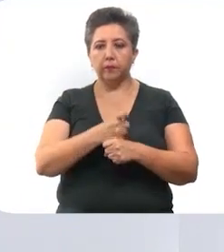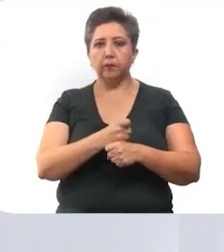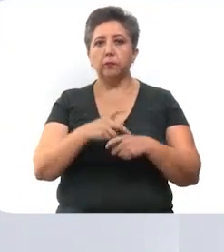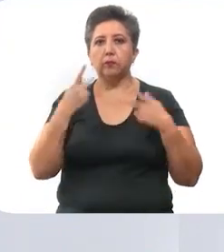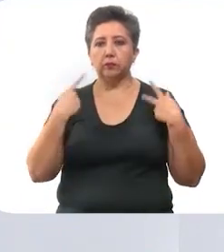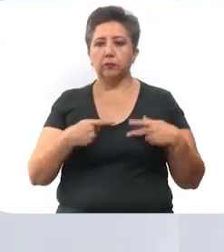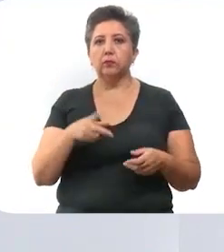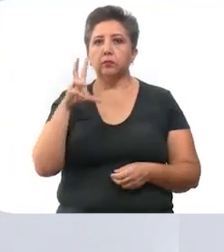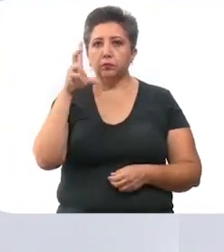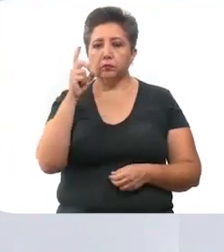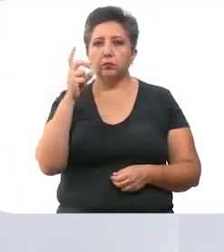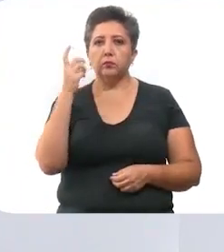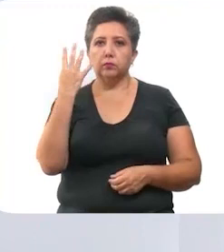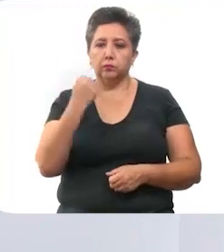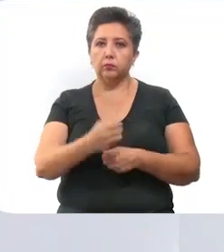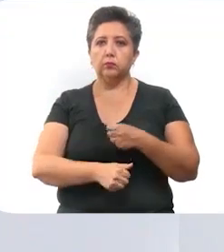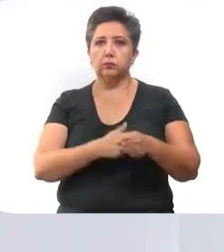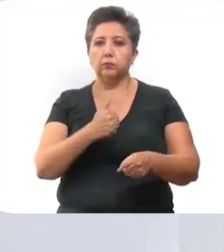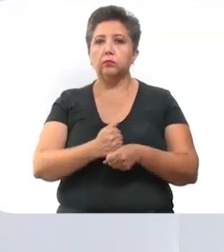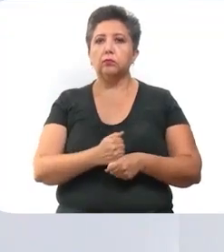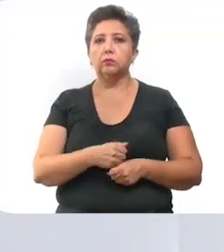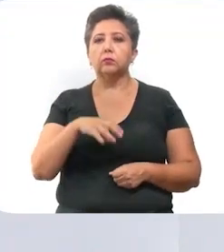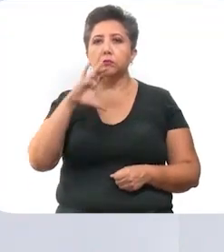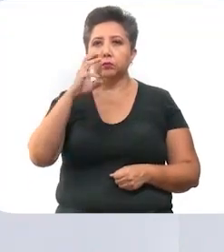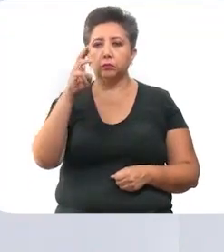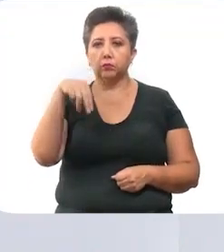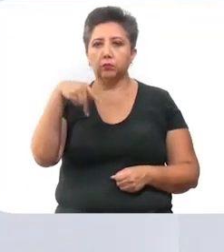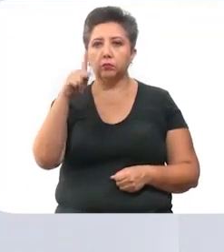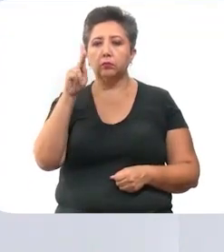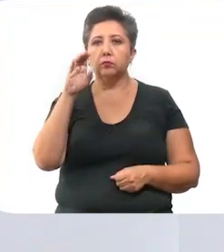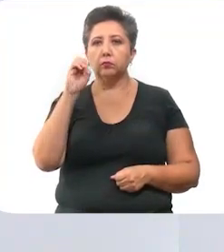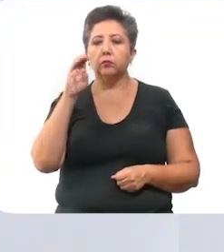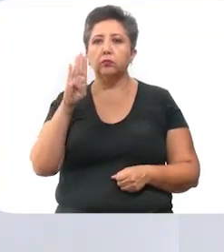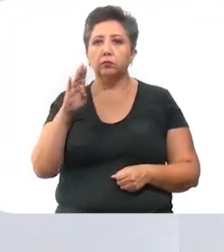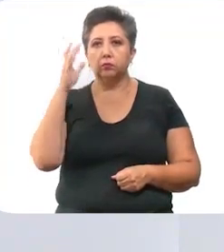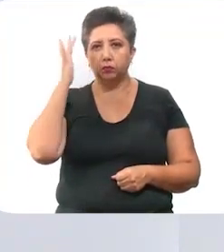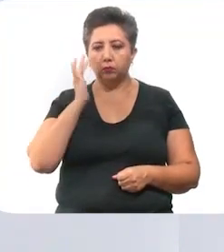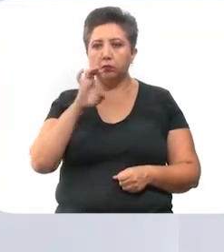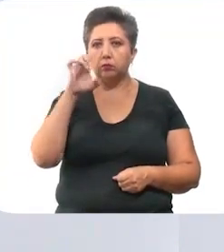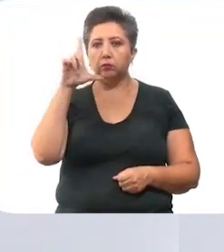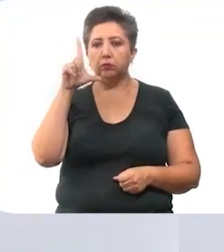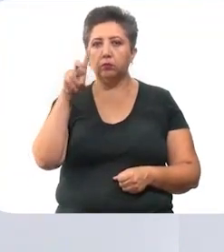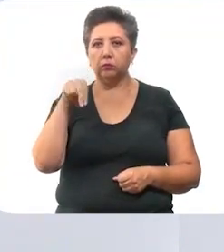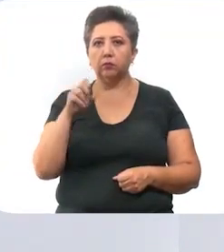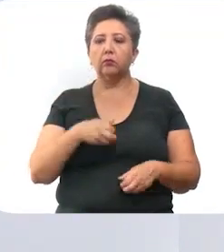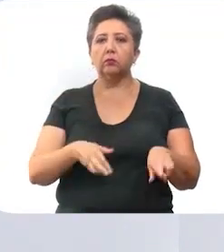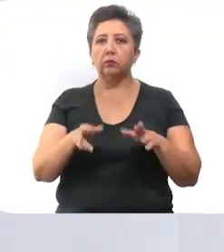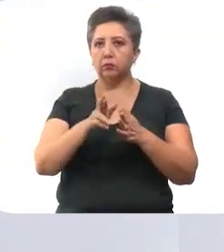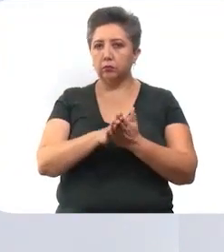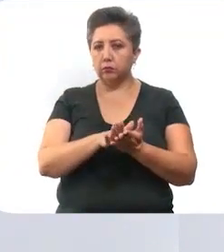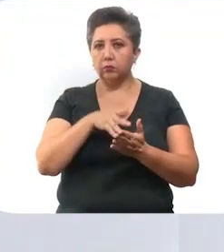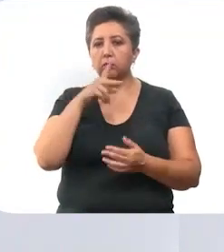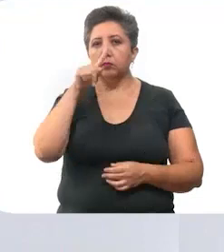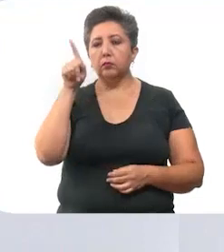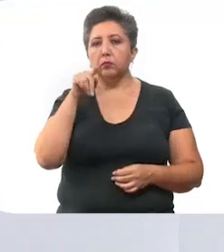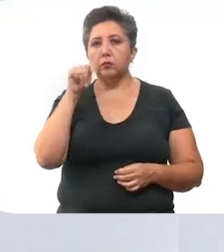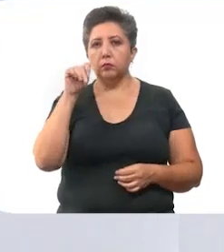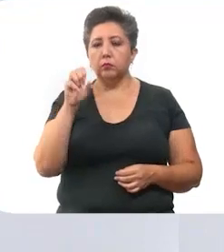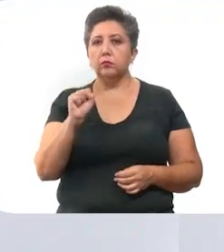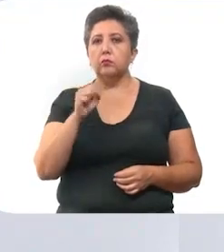dosis a las personas de 30 a 39 años de Chancom, Canzacap, Santa Elena, Río Lagartos, Mayapán,